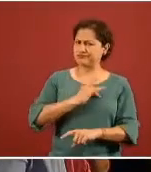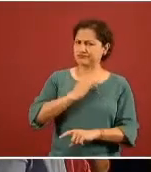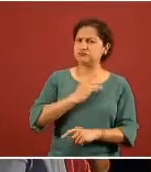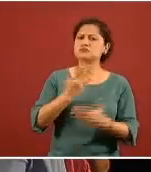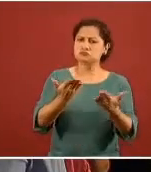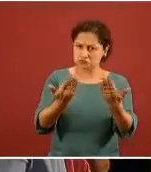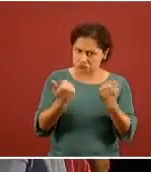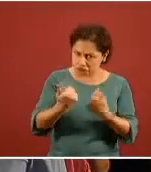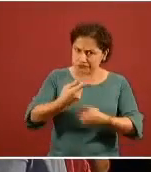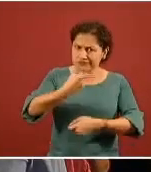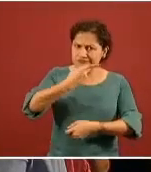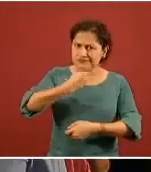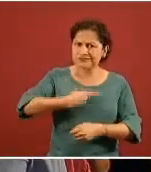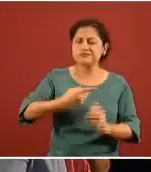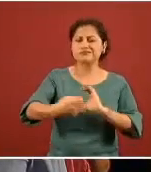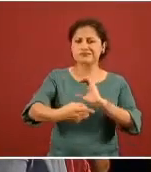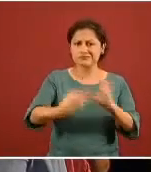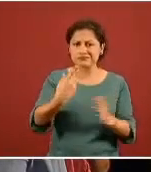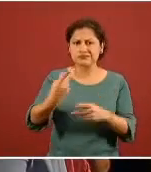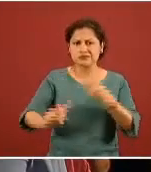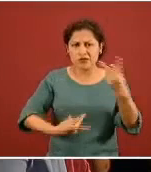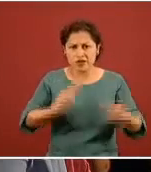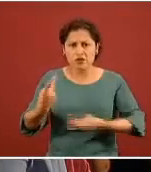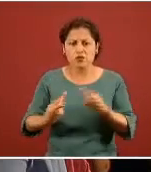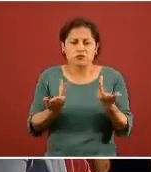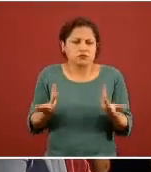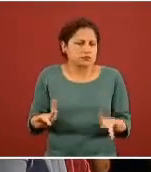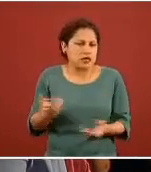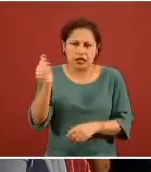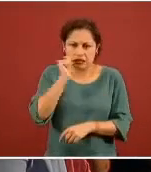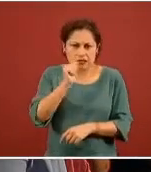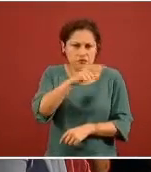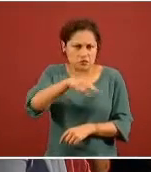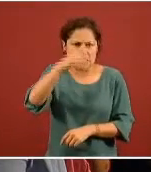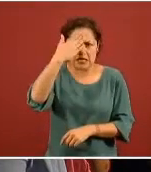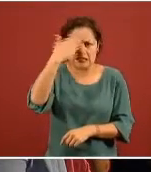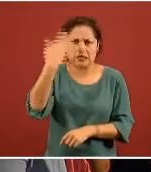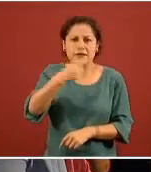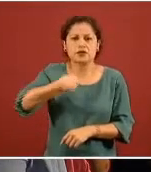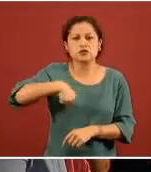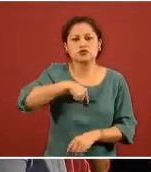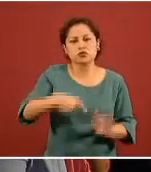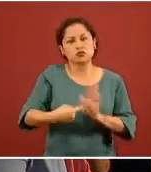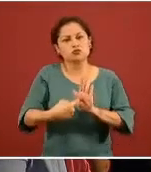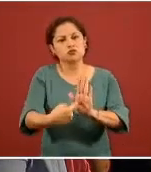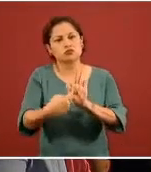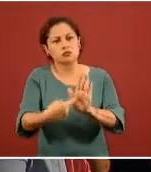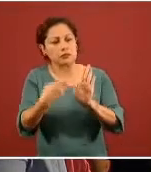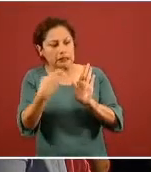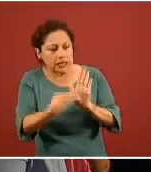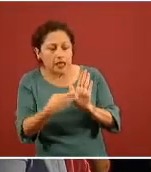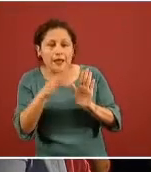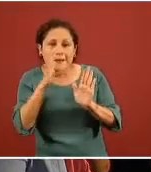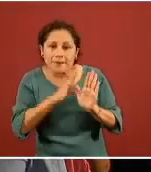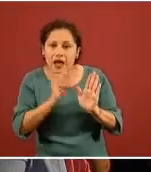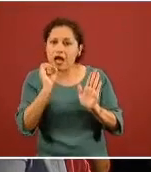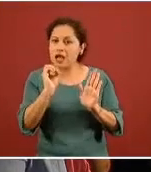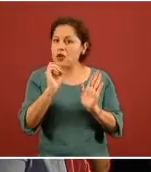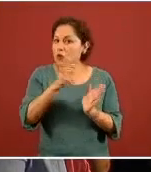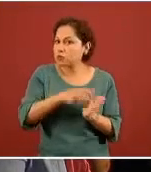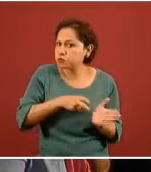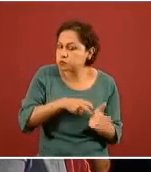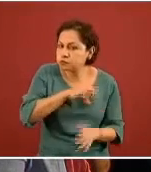mencionaba al principio, es una herramienta perfectible y viva, y que estaremos actualizando a lo largo del tiempo